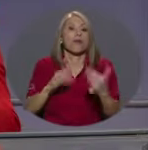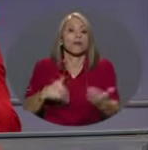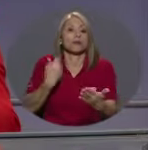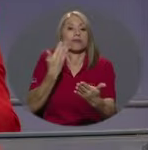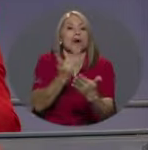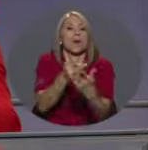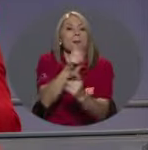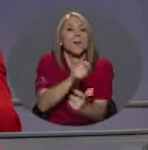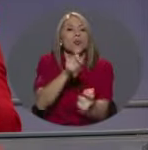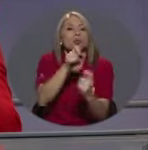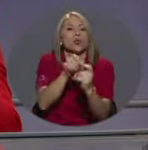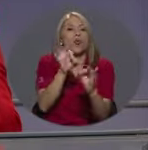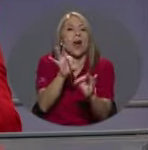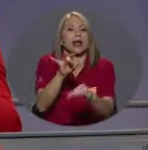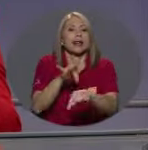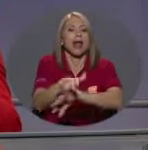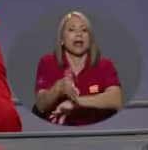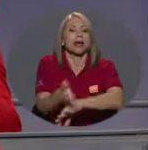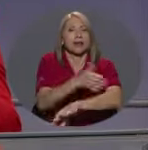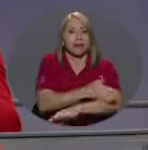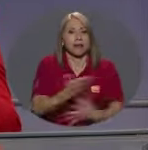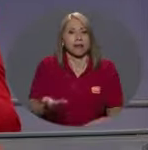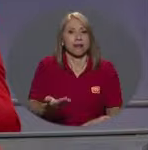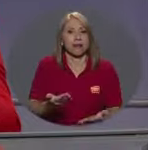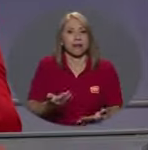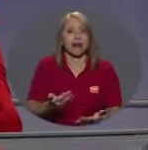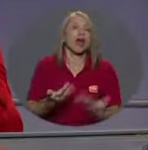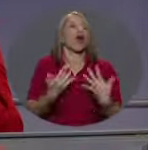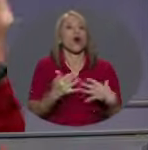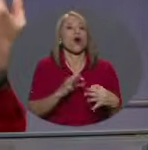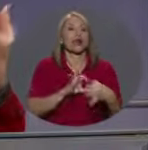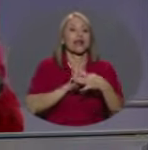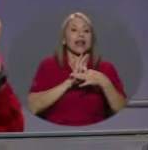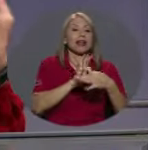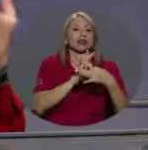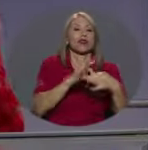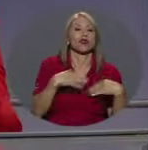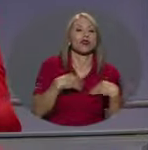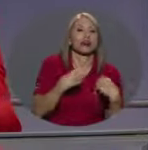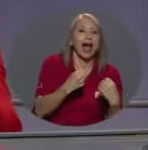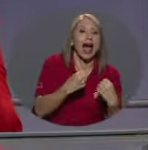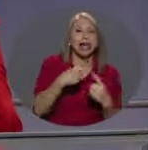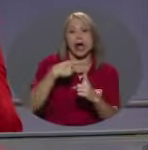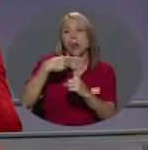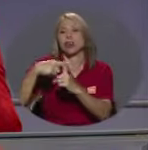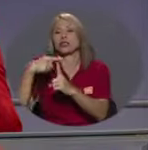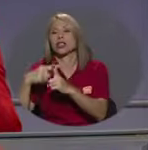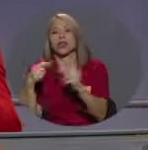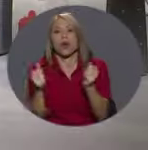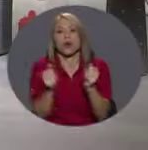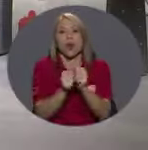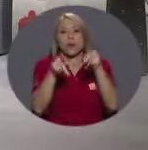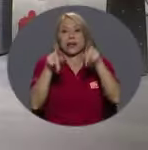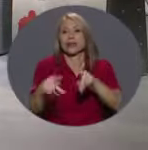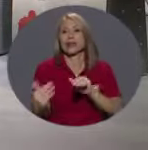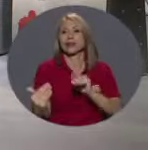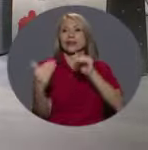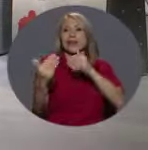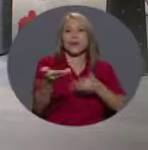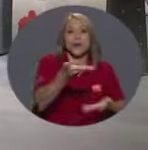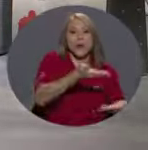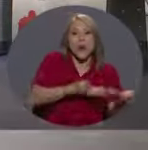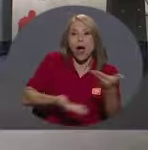de puntualidad, la relación sana o positiva entre sus pares,